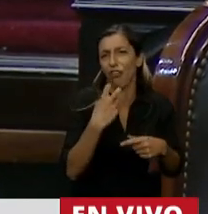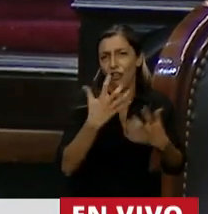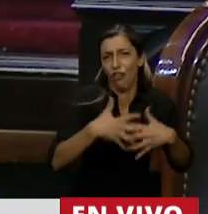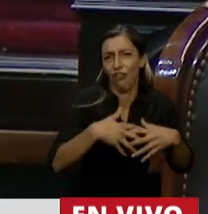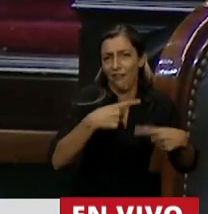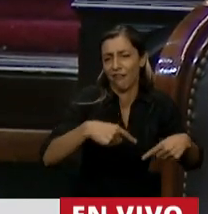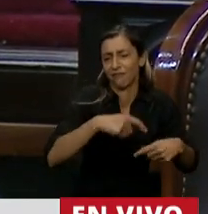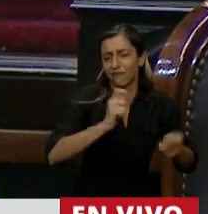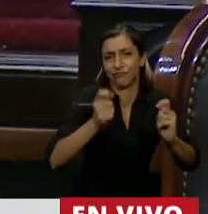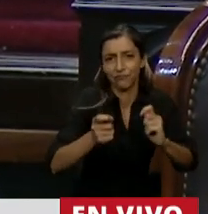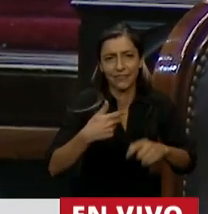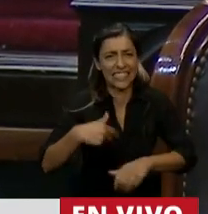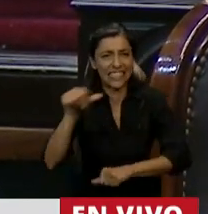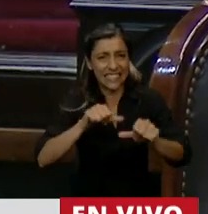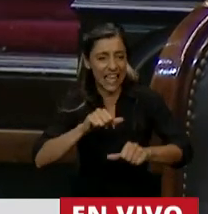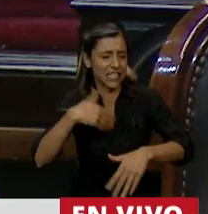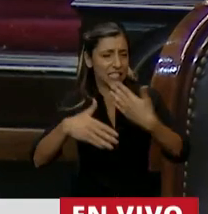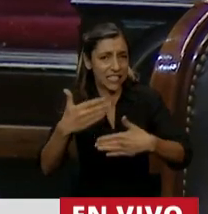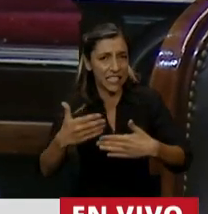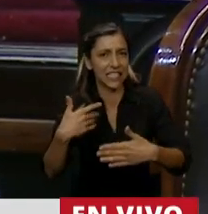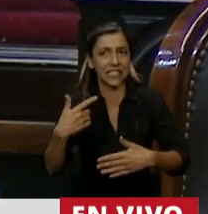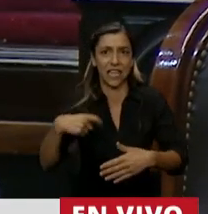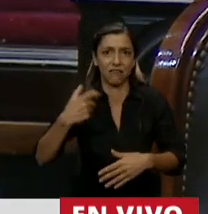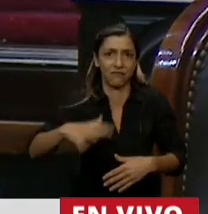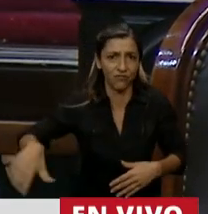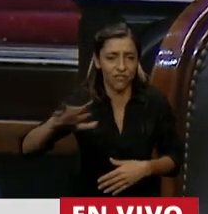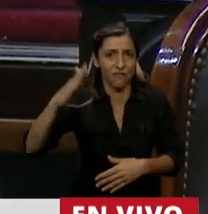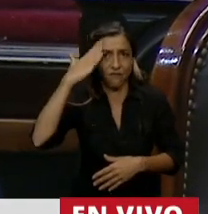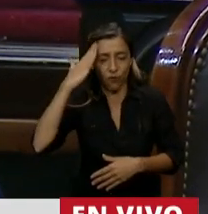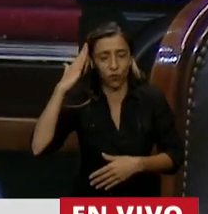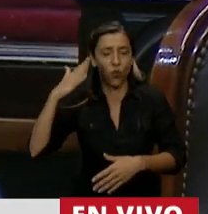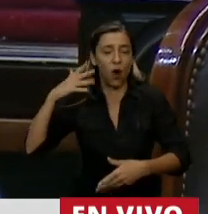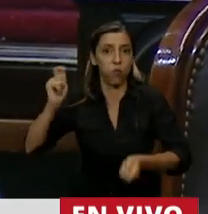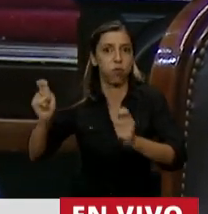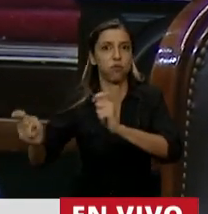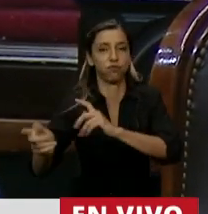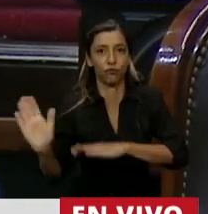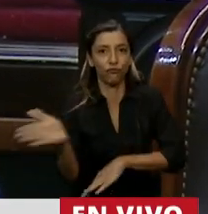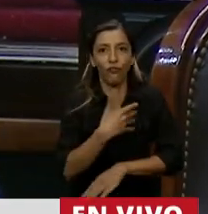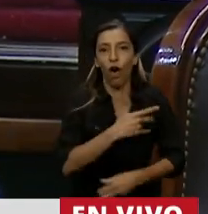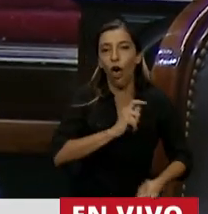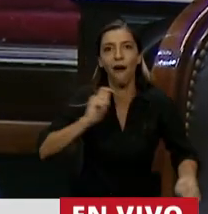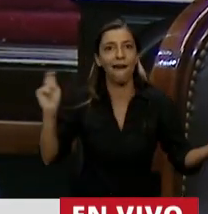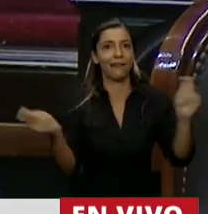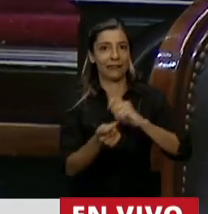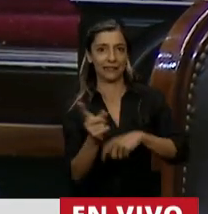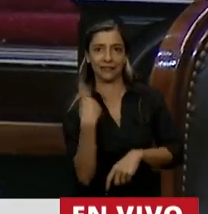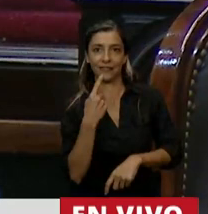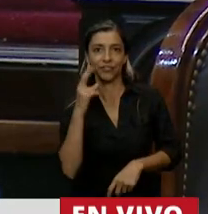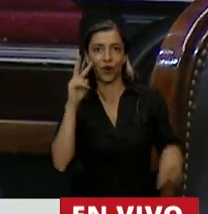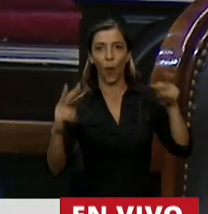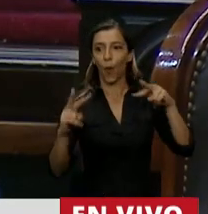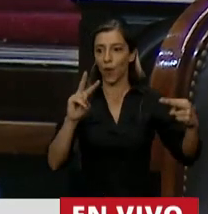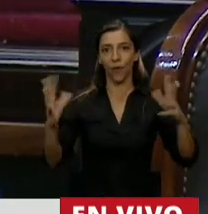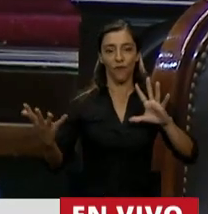conceptuales, científicos, socioculturales, que alteran y transforman la forma de ver, de comprender y